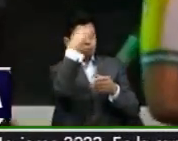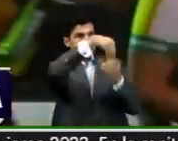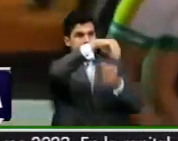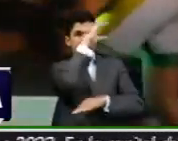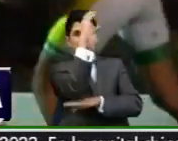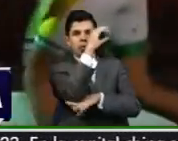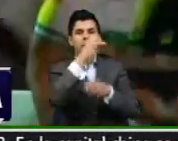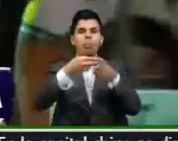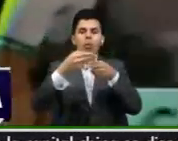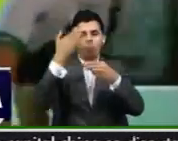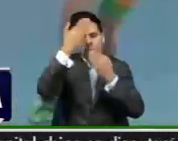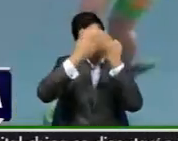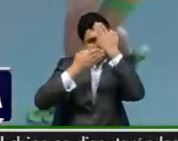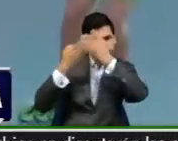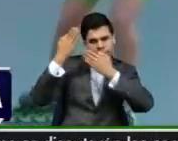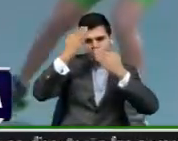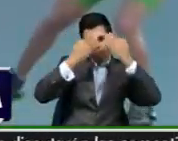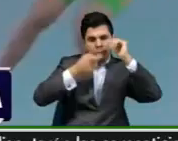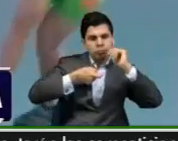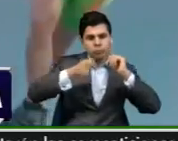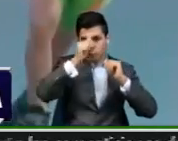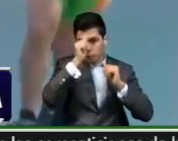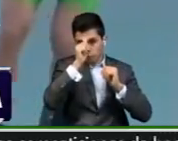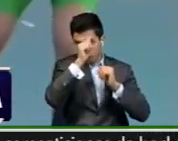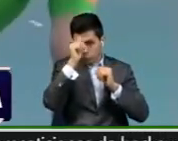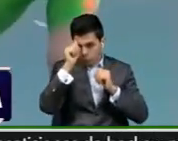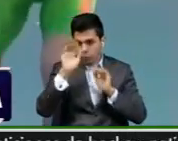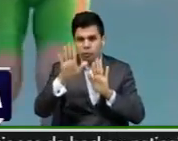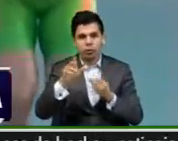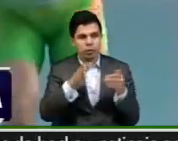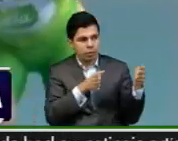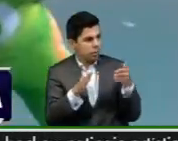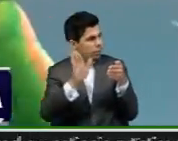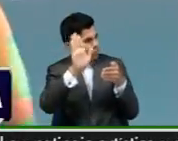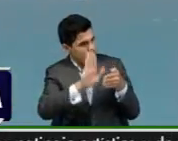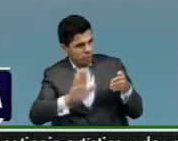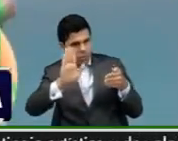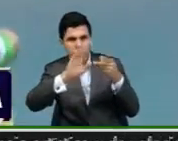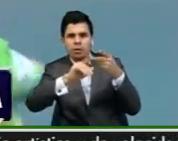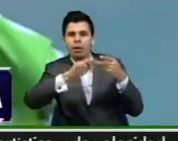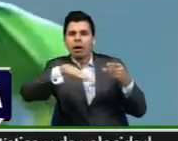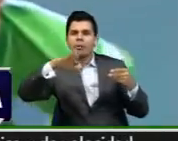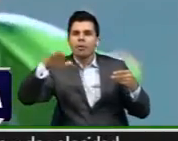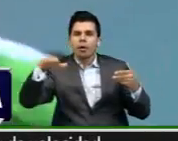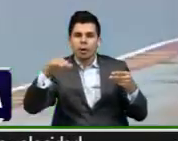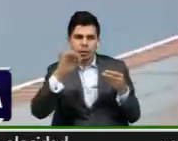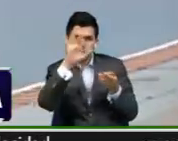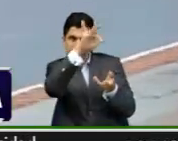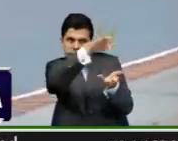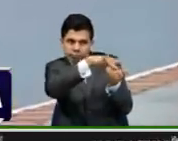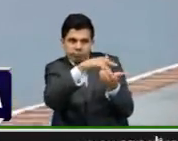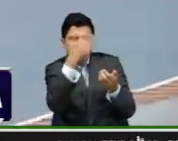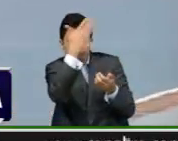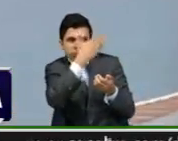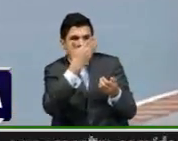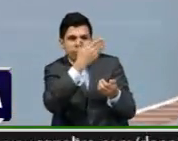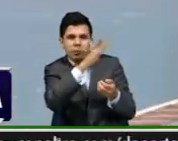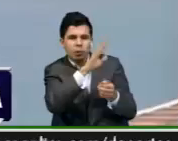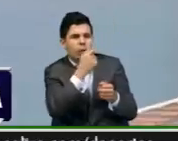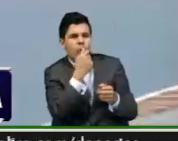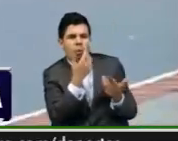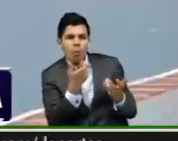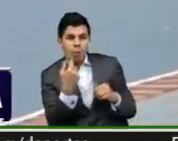que se disputará a partir de este domingo en los municipios de Río Negro y Guarne en Antioquia. De quedar seleccionadas, las